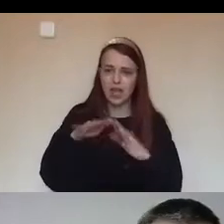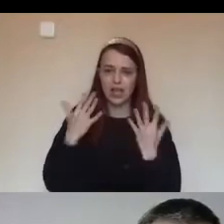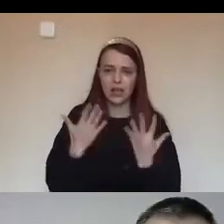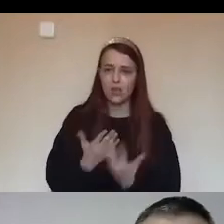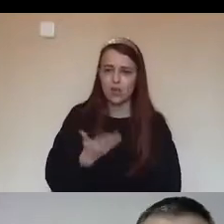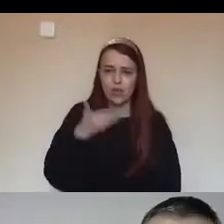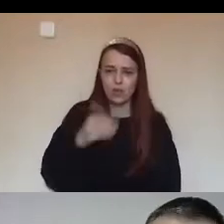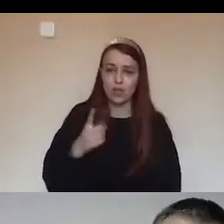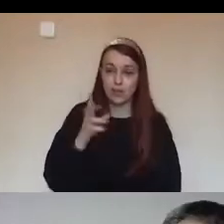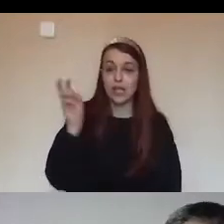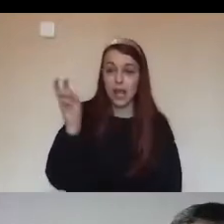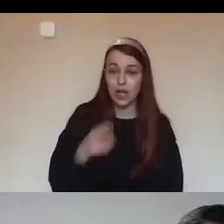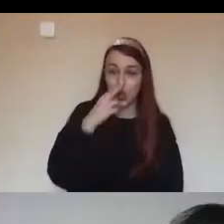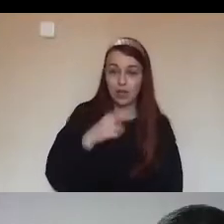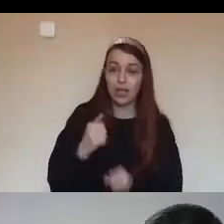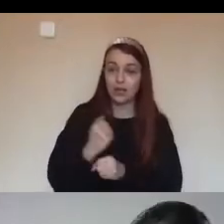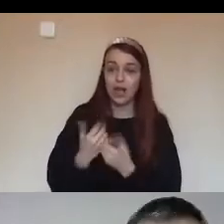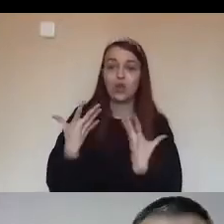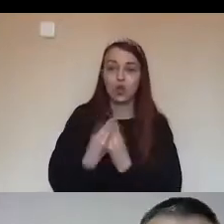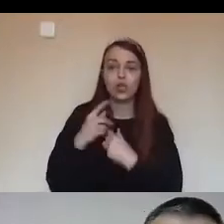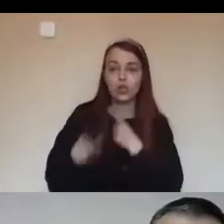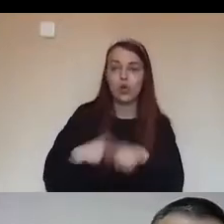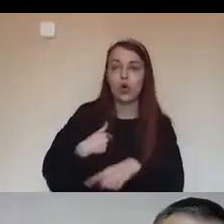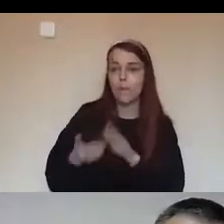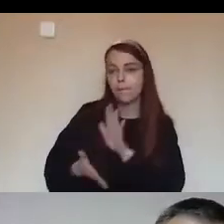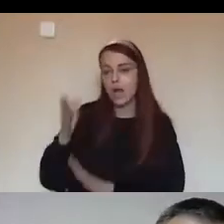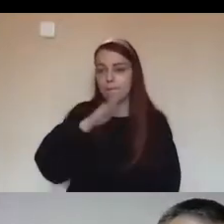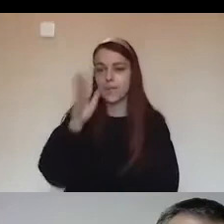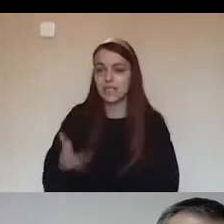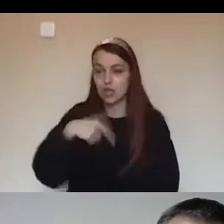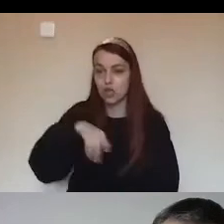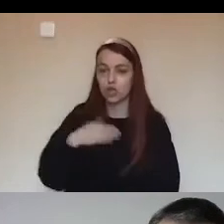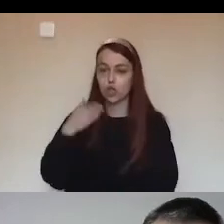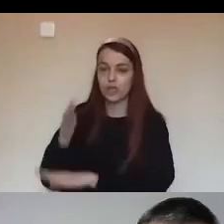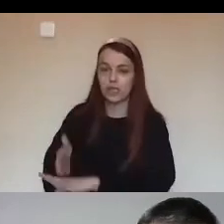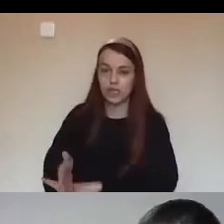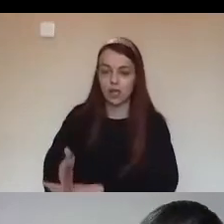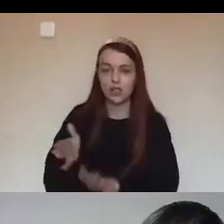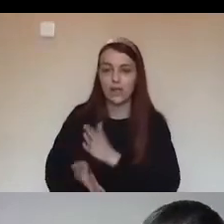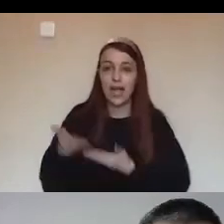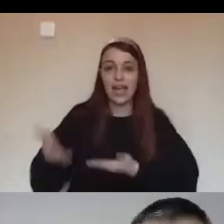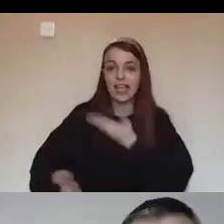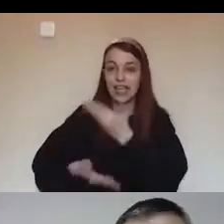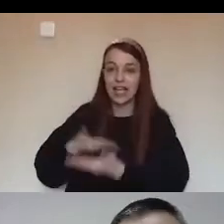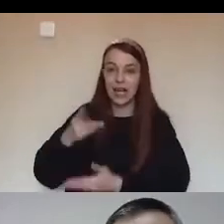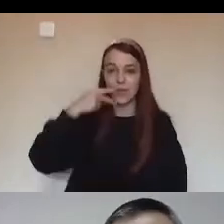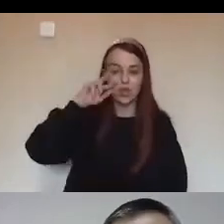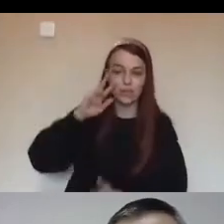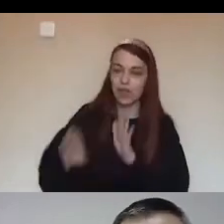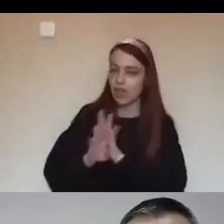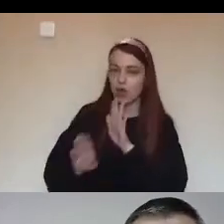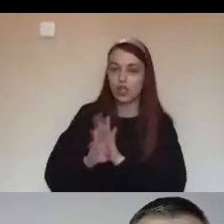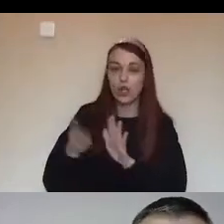trabajado con nosotros y que nosotros también les hemos visitado ellos en Brasil, y que ha sido es un intercambio de experiencias continuo. Y para